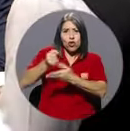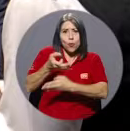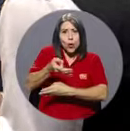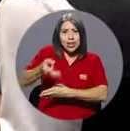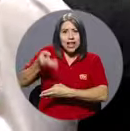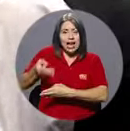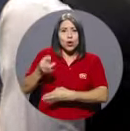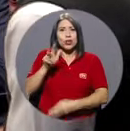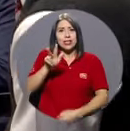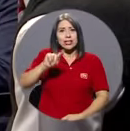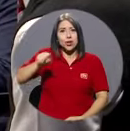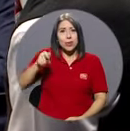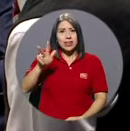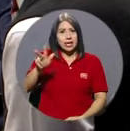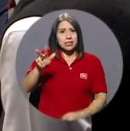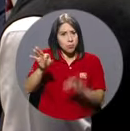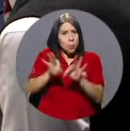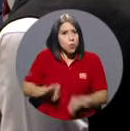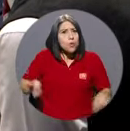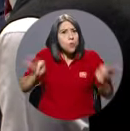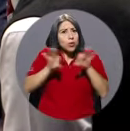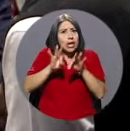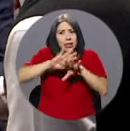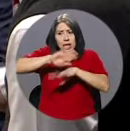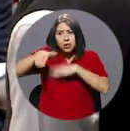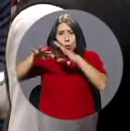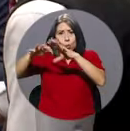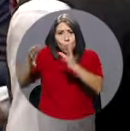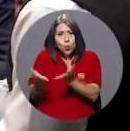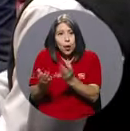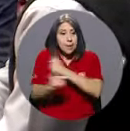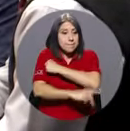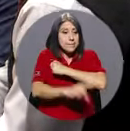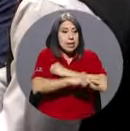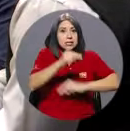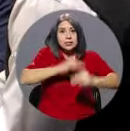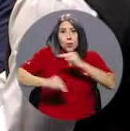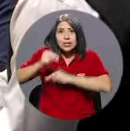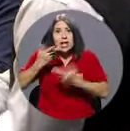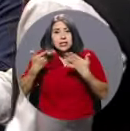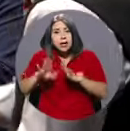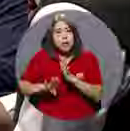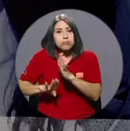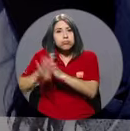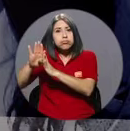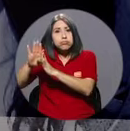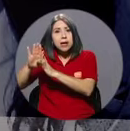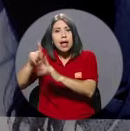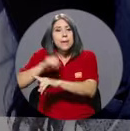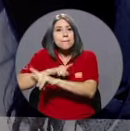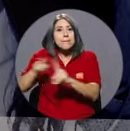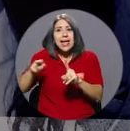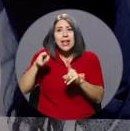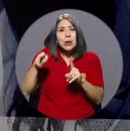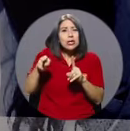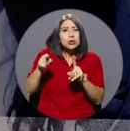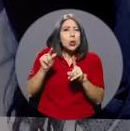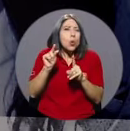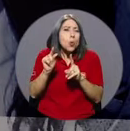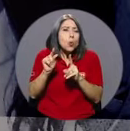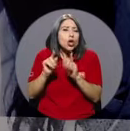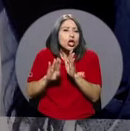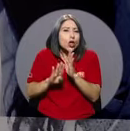ritmo importante para todo el planeta. Nuestros socios comerciales están creciendo, pero van, digamos, metiéndole un poquito de freno a las